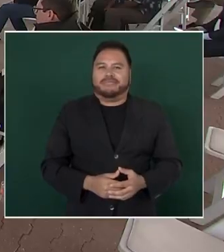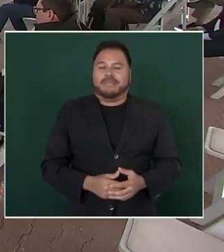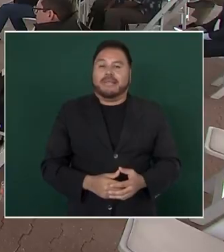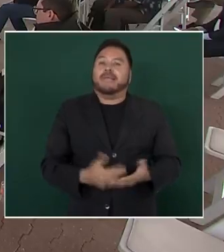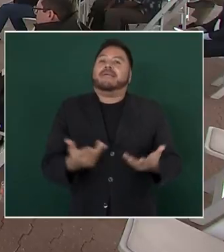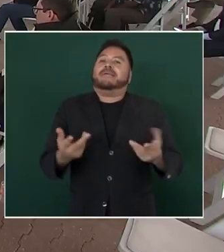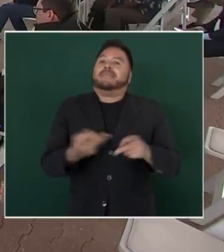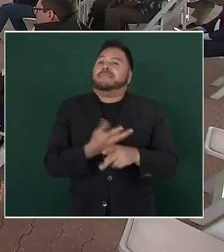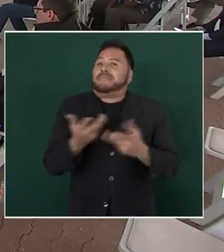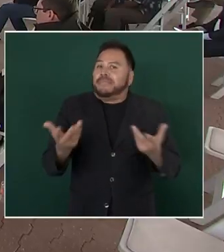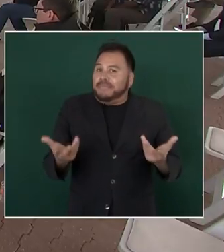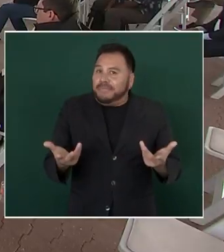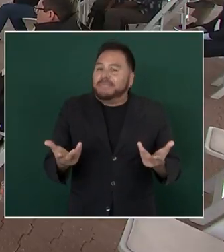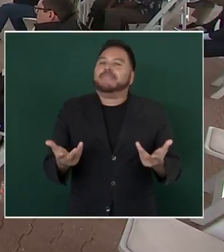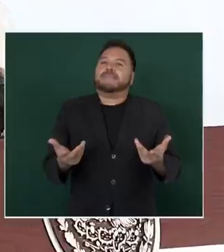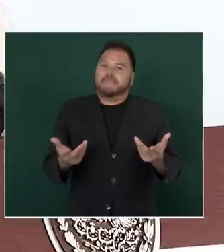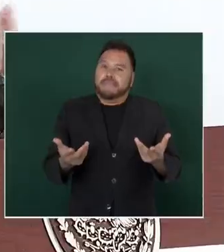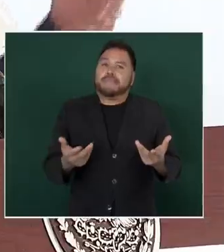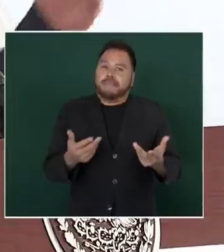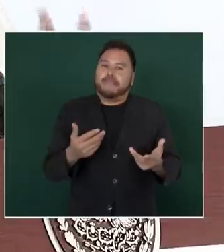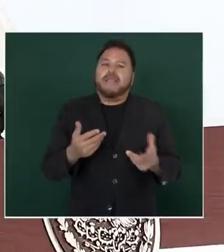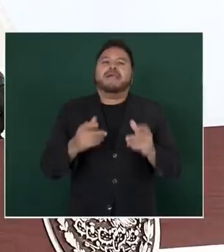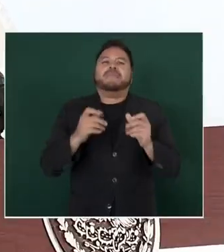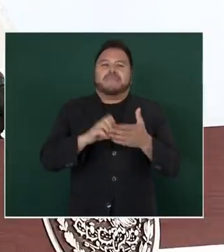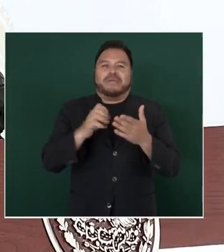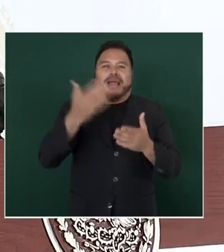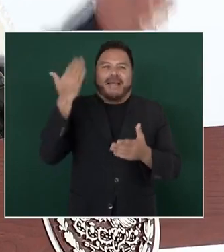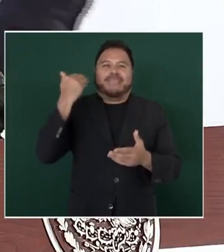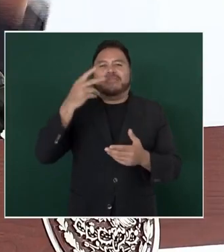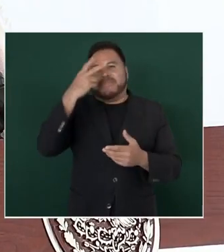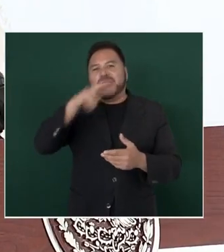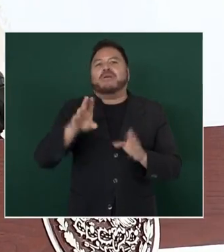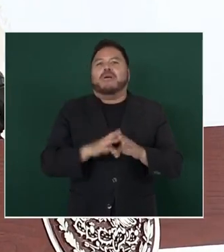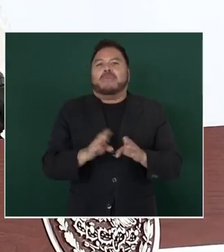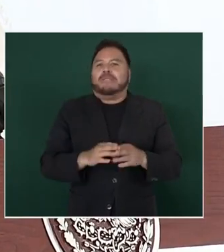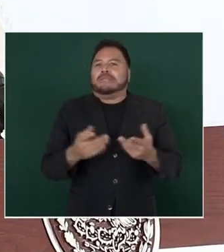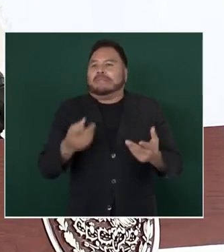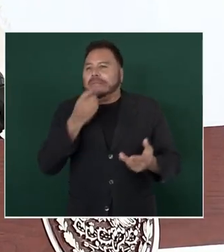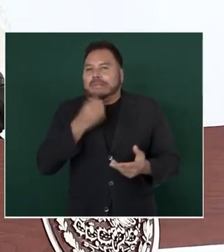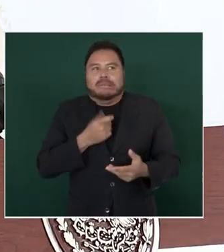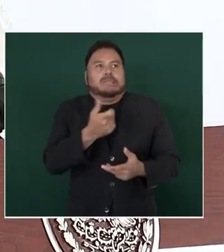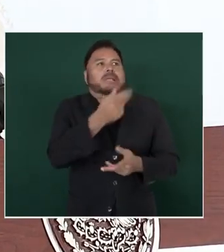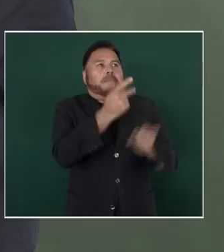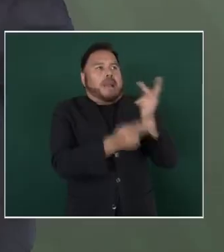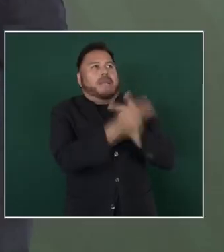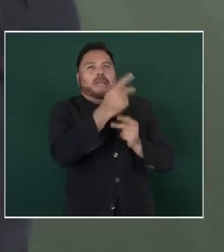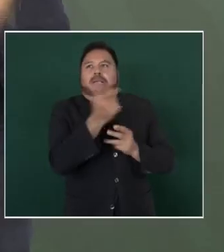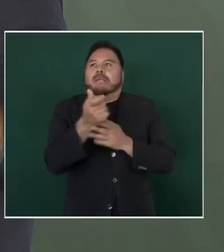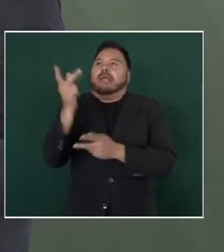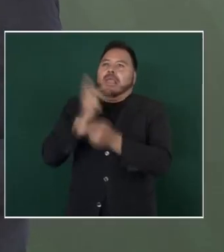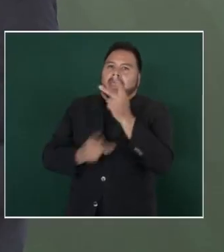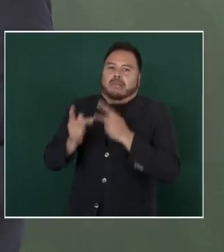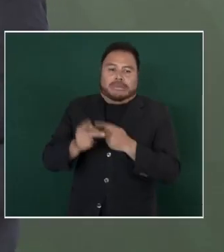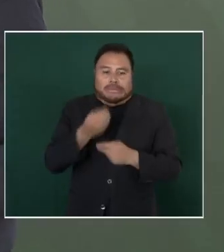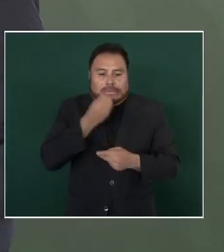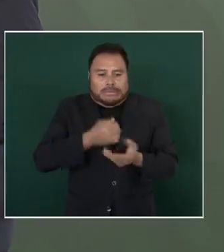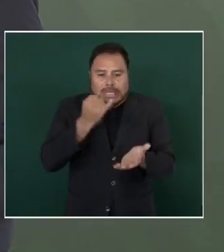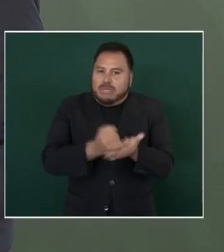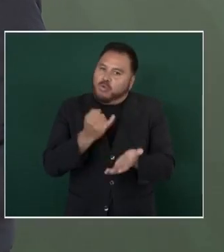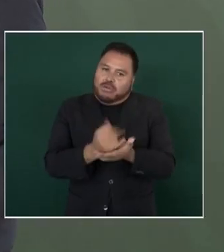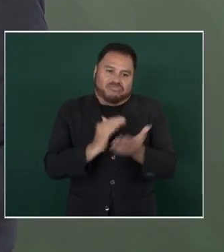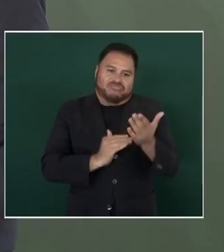¿Y cómo vivía el país? Endeudándose, aumentando impuestos,